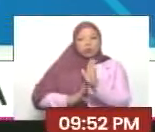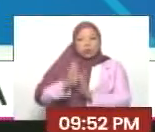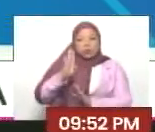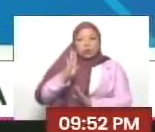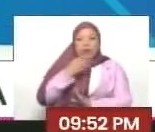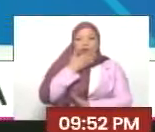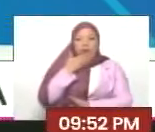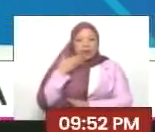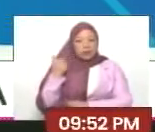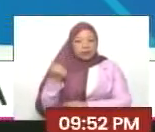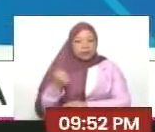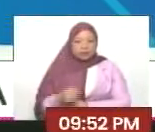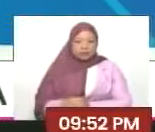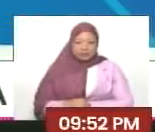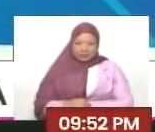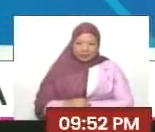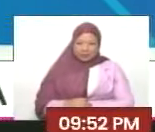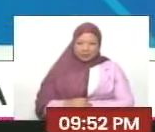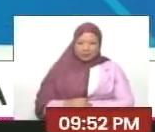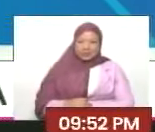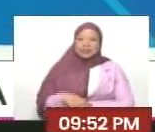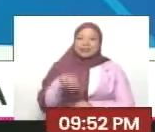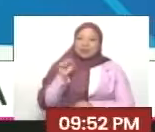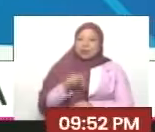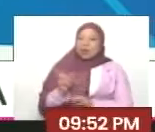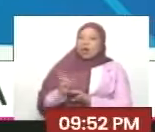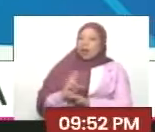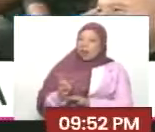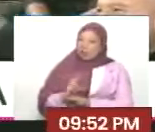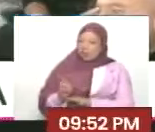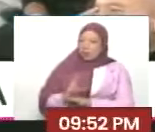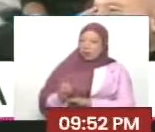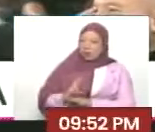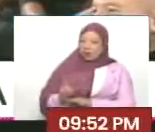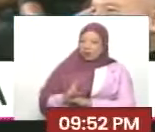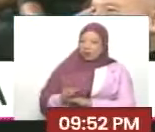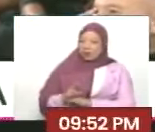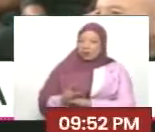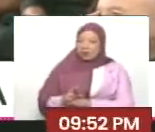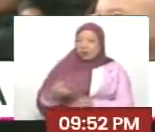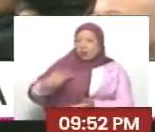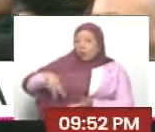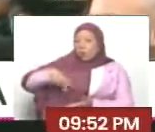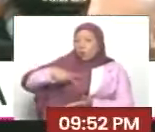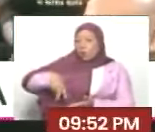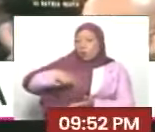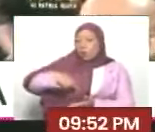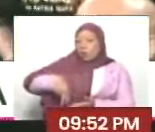Luisana? Muy bien, presidente, rapidísimo. ¿Verdad? Ya está casi bailando como